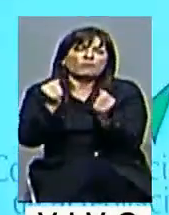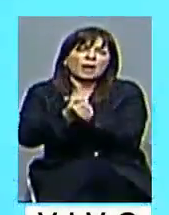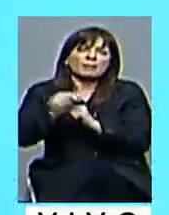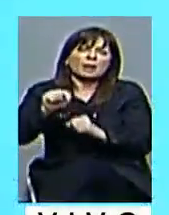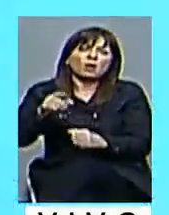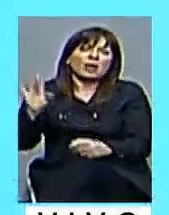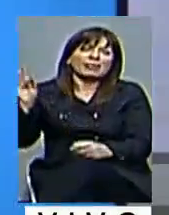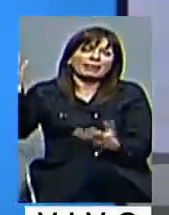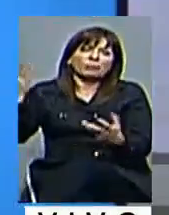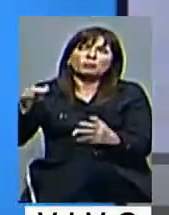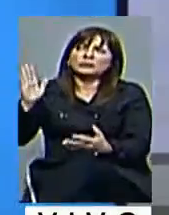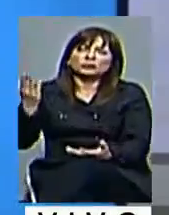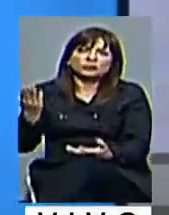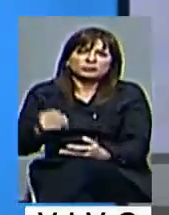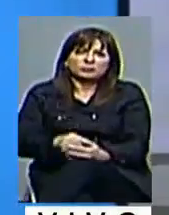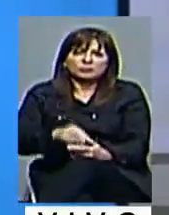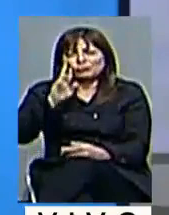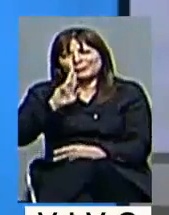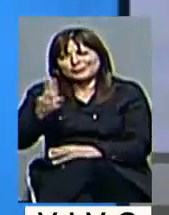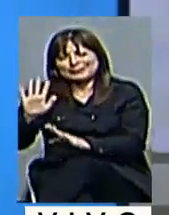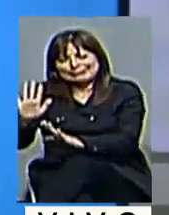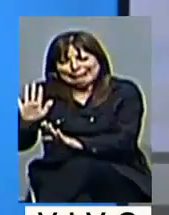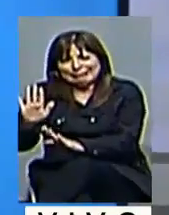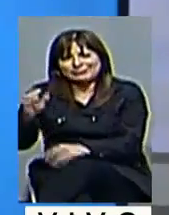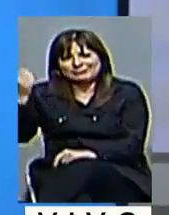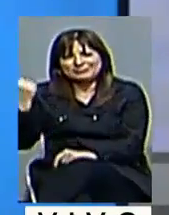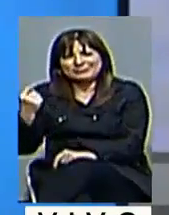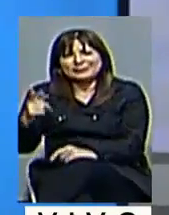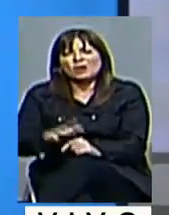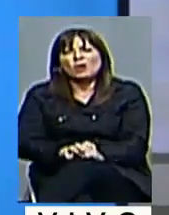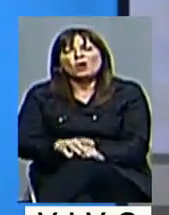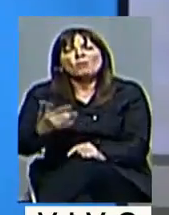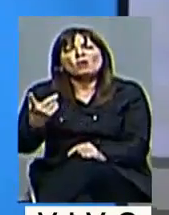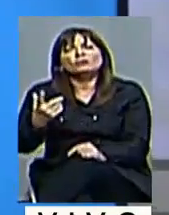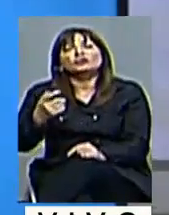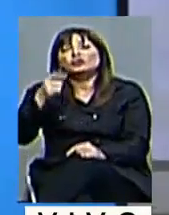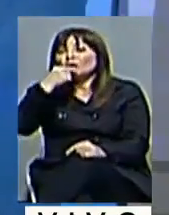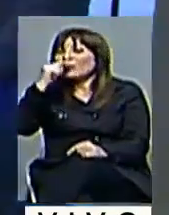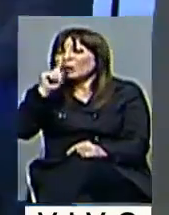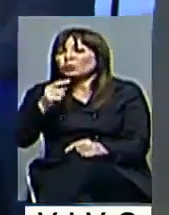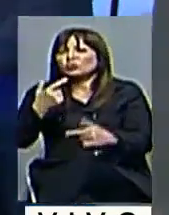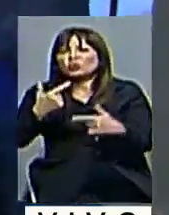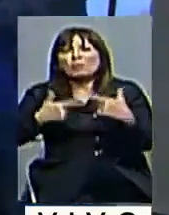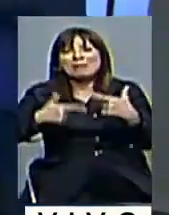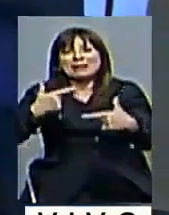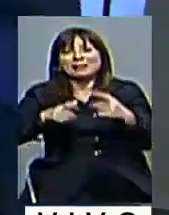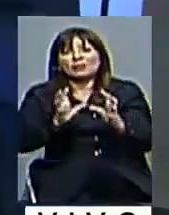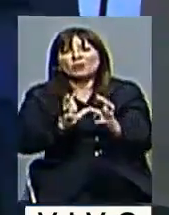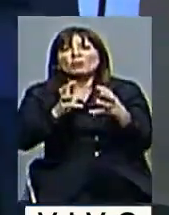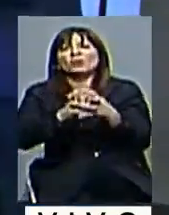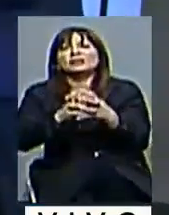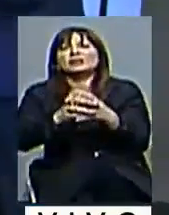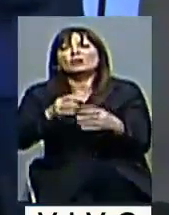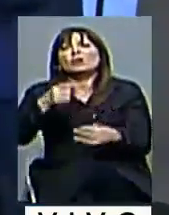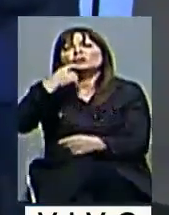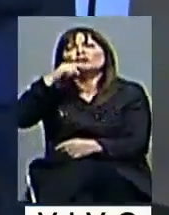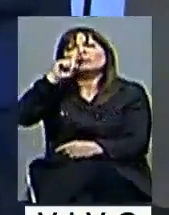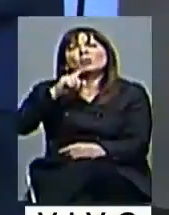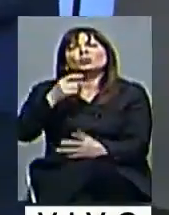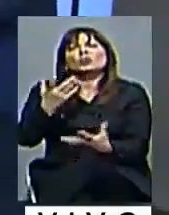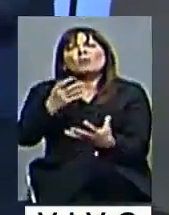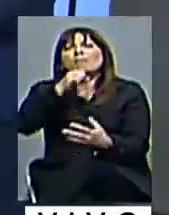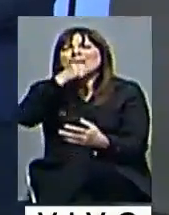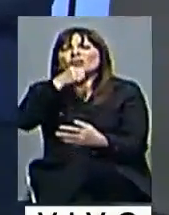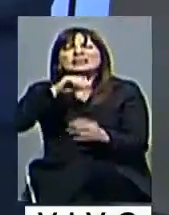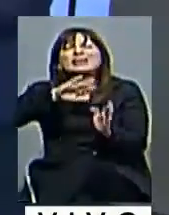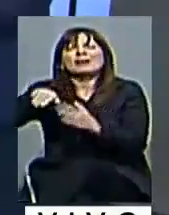presidente. ¿Va a ir más allá hacia los partidos? ¿Por qué te pregunto lo de los partidos? No solamente por un tema que es la pregunta periodística, sino porque